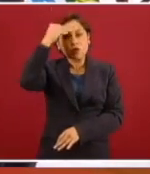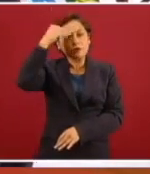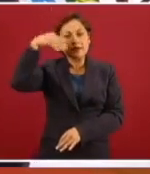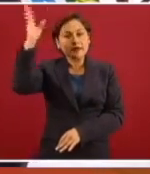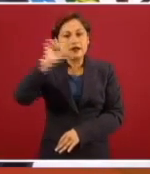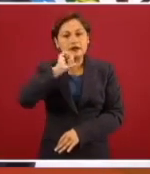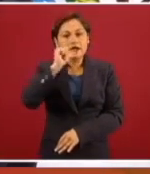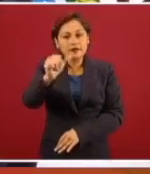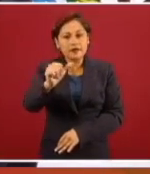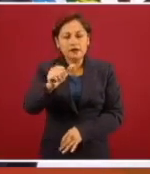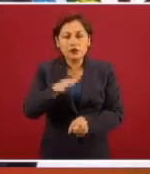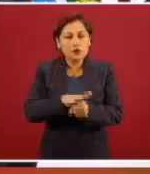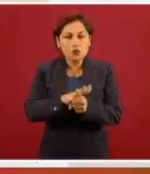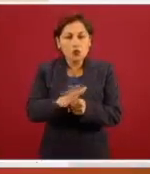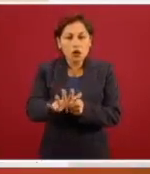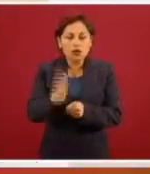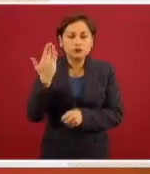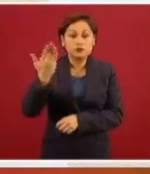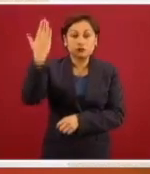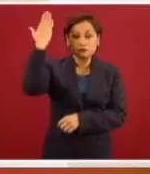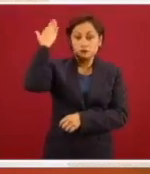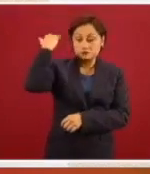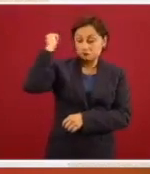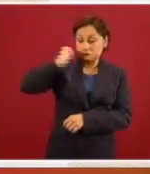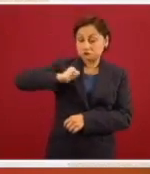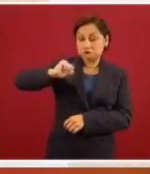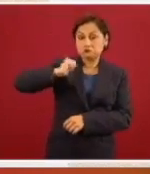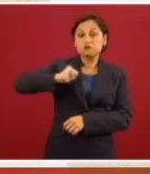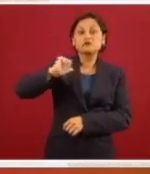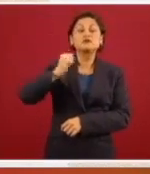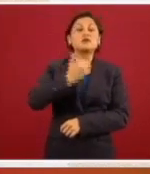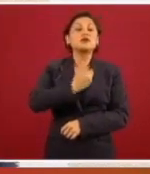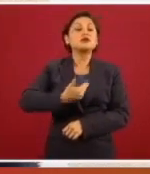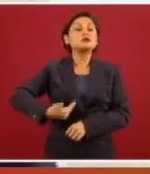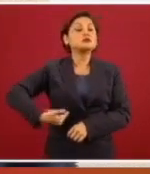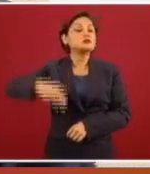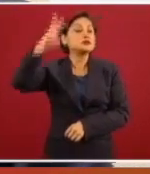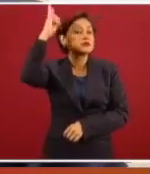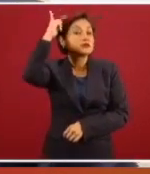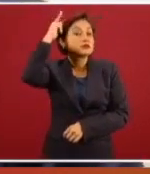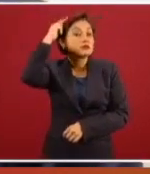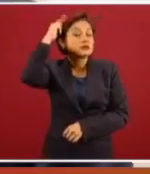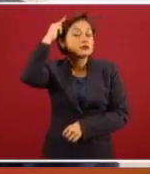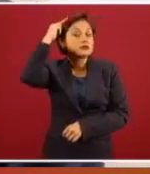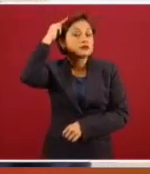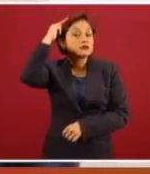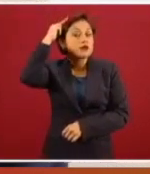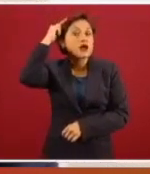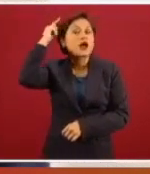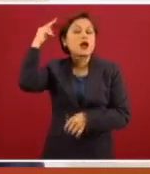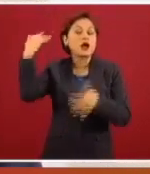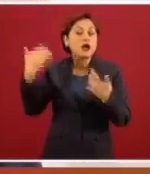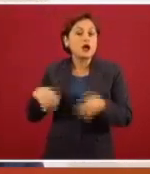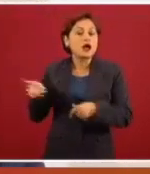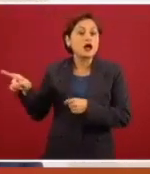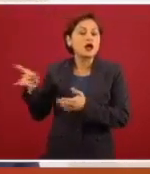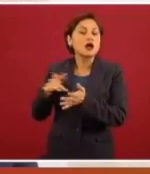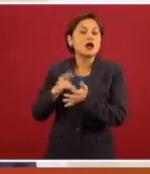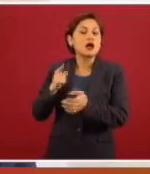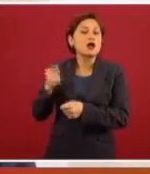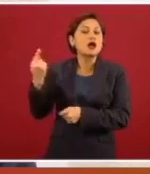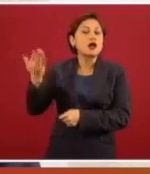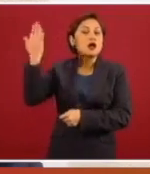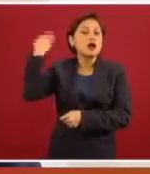Desde el Porfiriato quedó demostrado que un modelo económico que